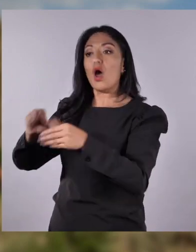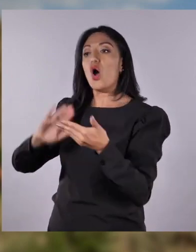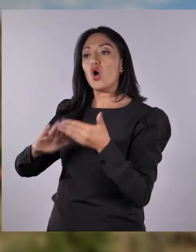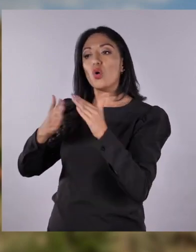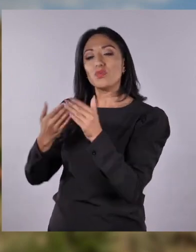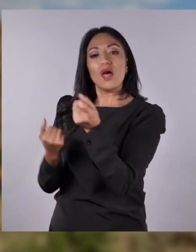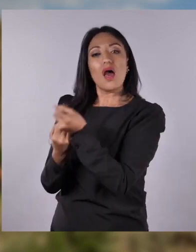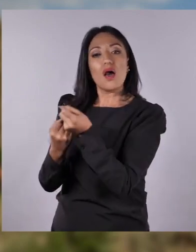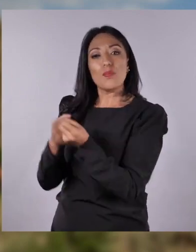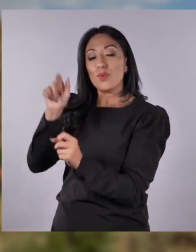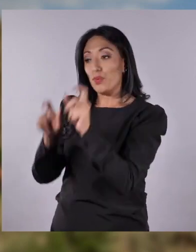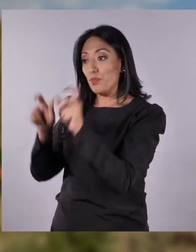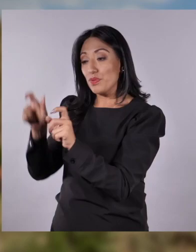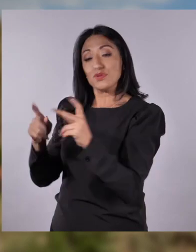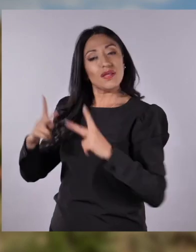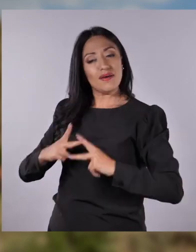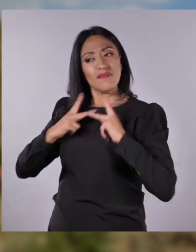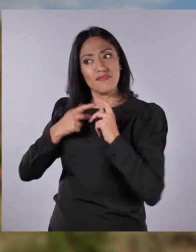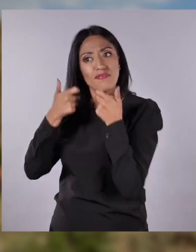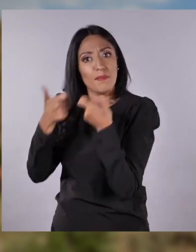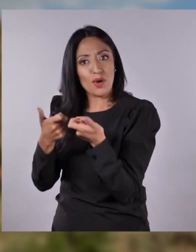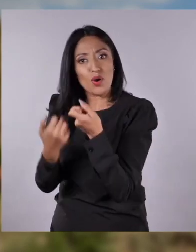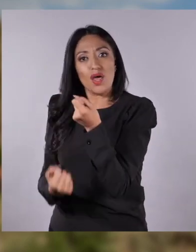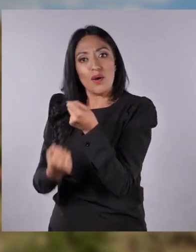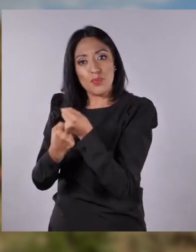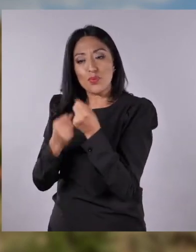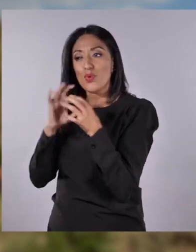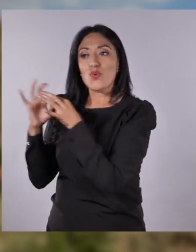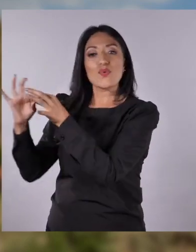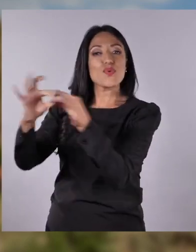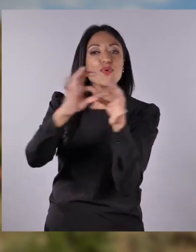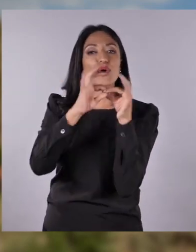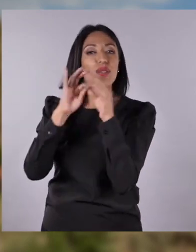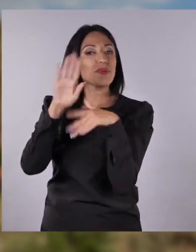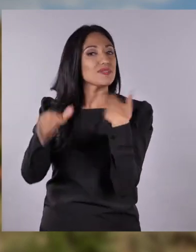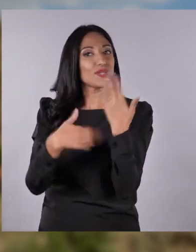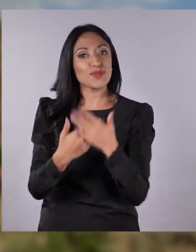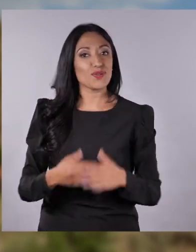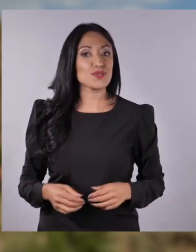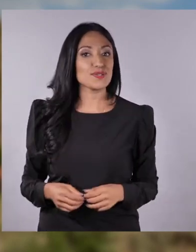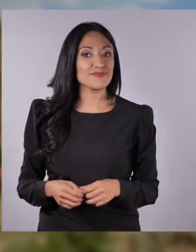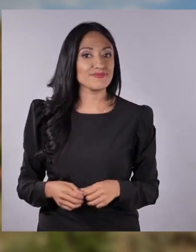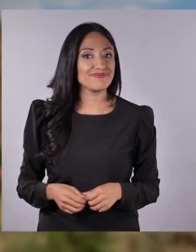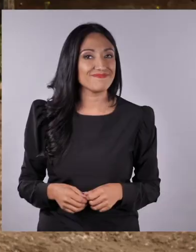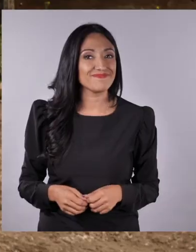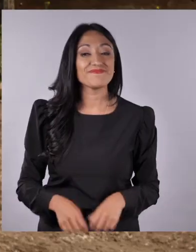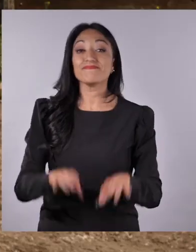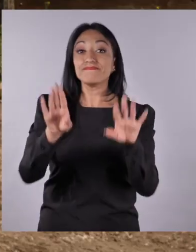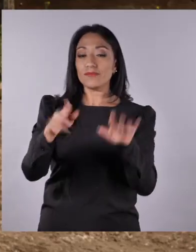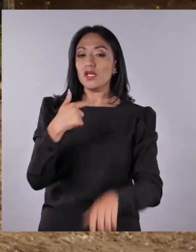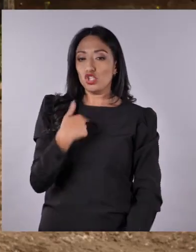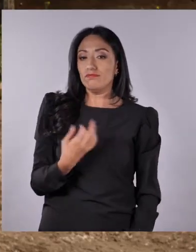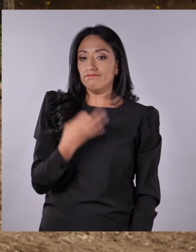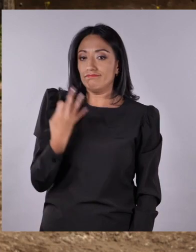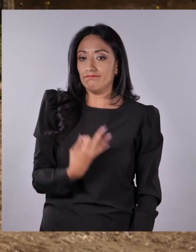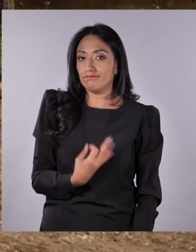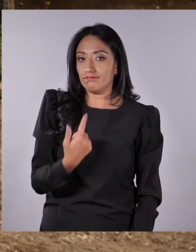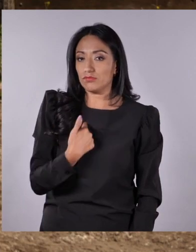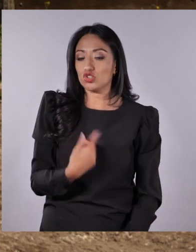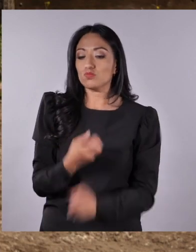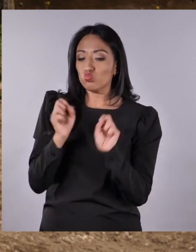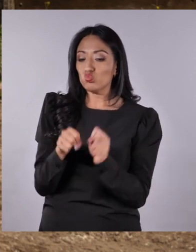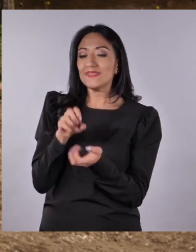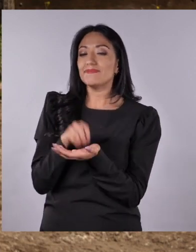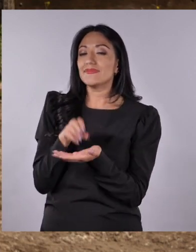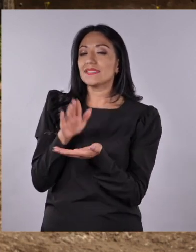la comunidad puede permitir que la gente viva mejor con apoyo y colaboración de todos y todas. Y estoy segura de que